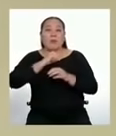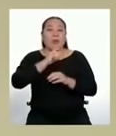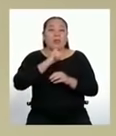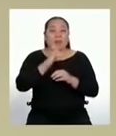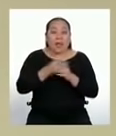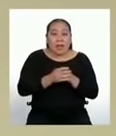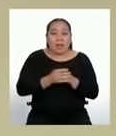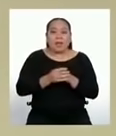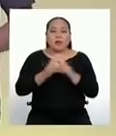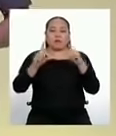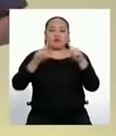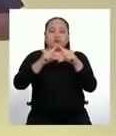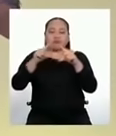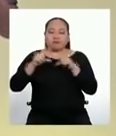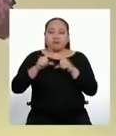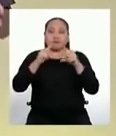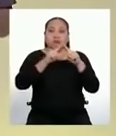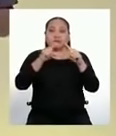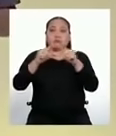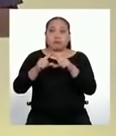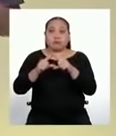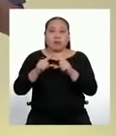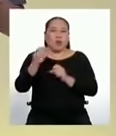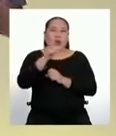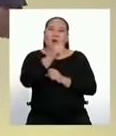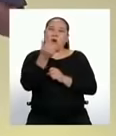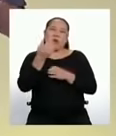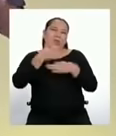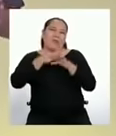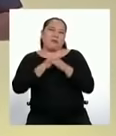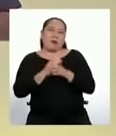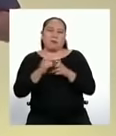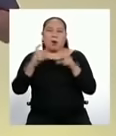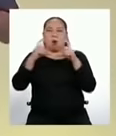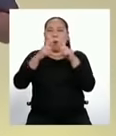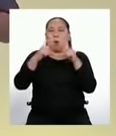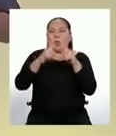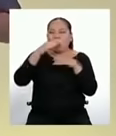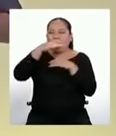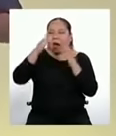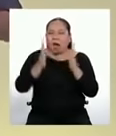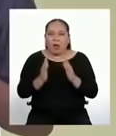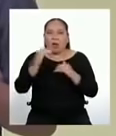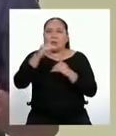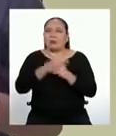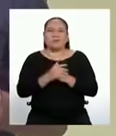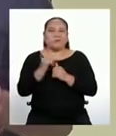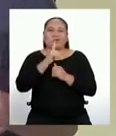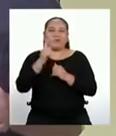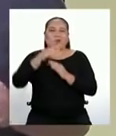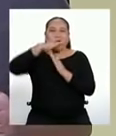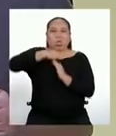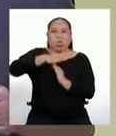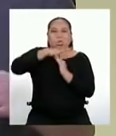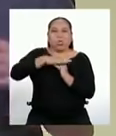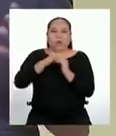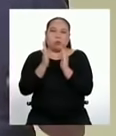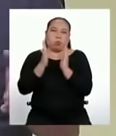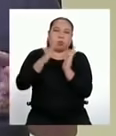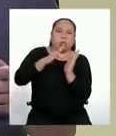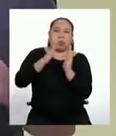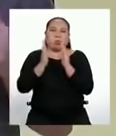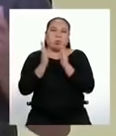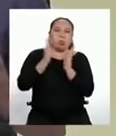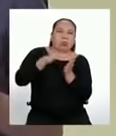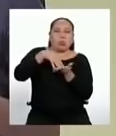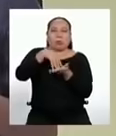por estructuras triangulares. Cualquier otra forma geométrica que adopten los elementos de una estructura no será rígida o estable hasta